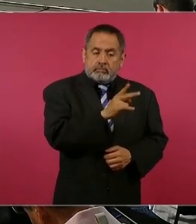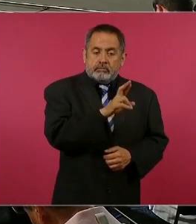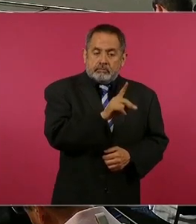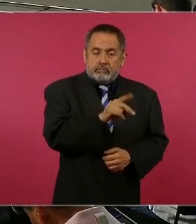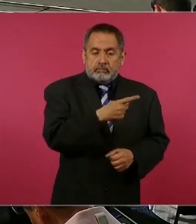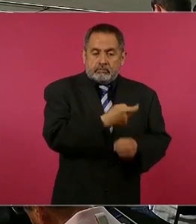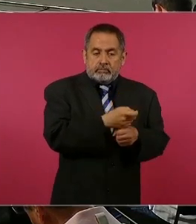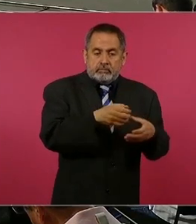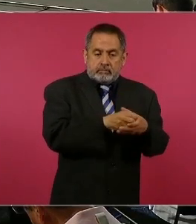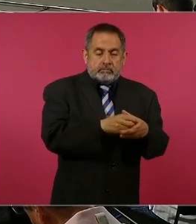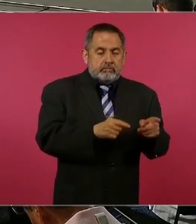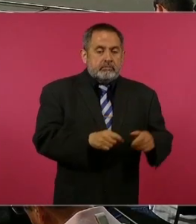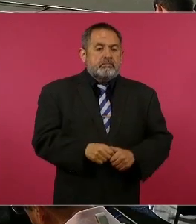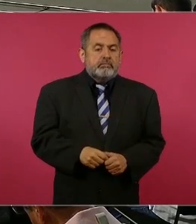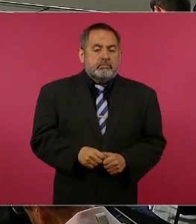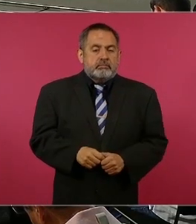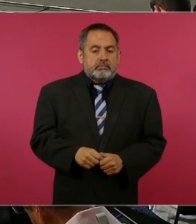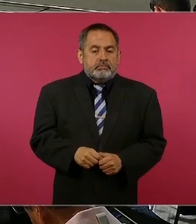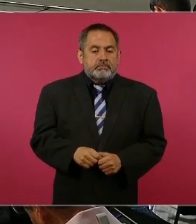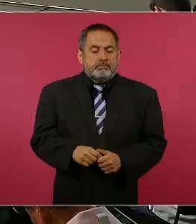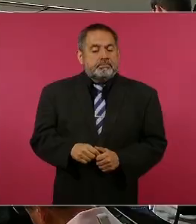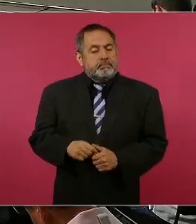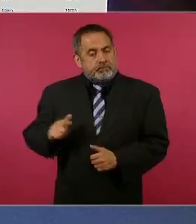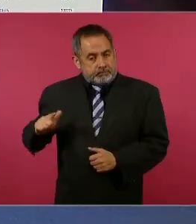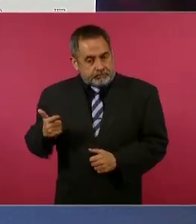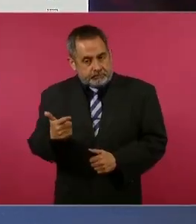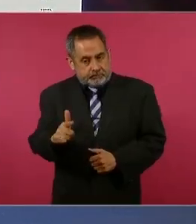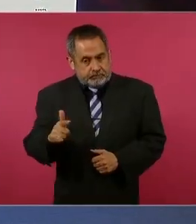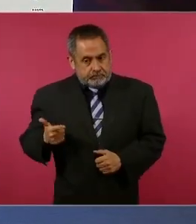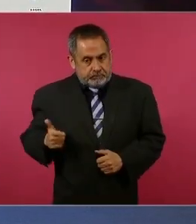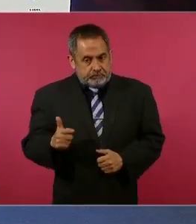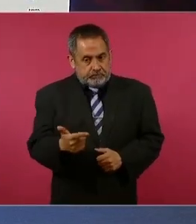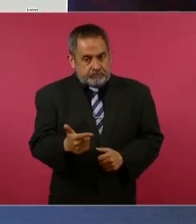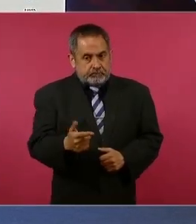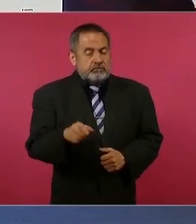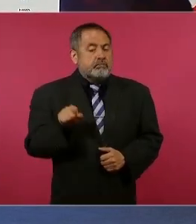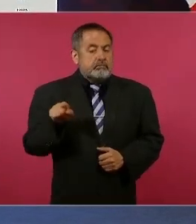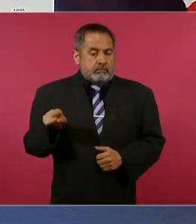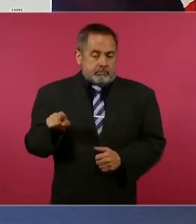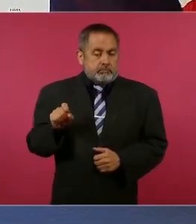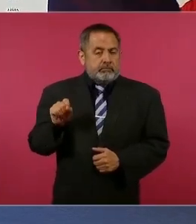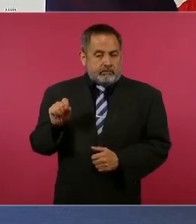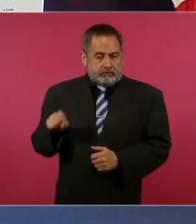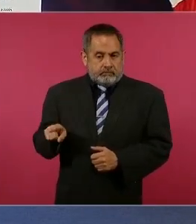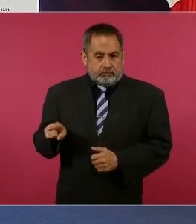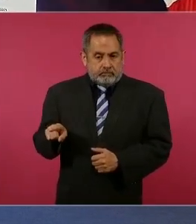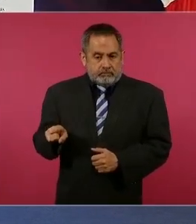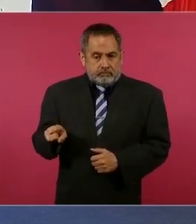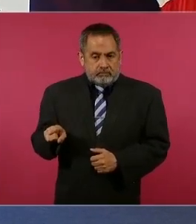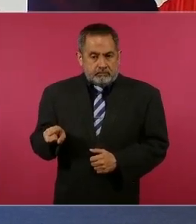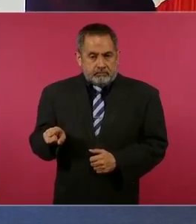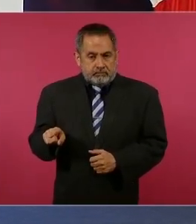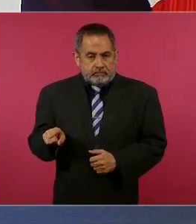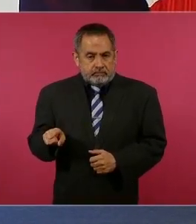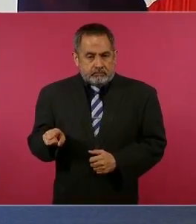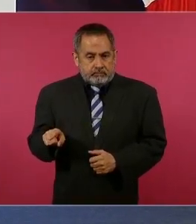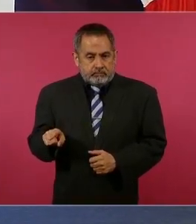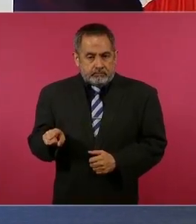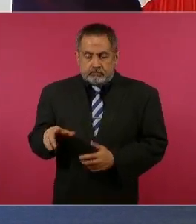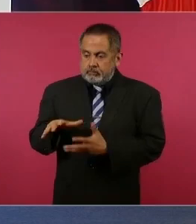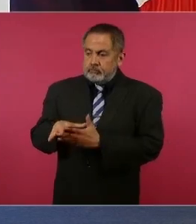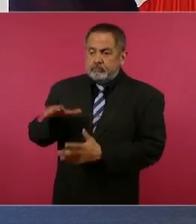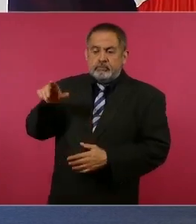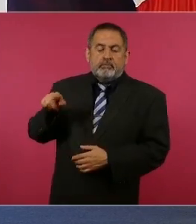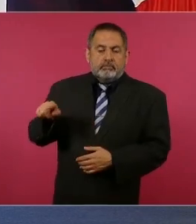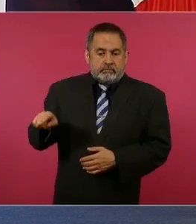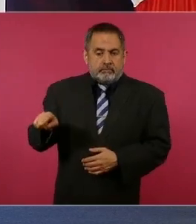Adelante. En el caso de Guanajuato, aquí podemos también señalar que, por